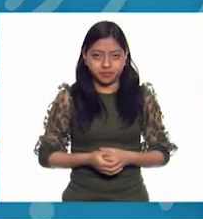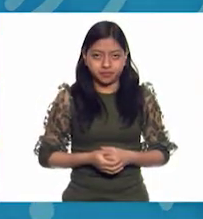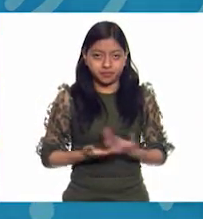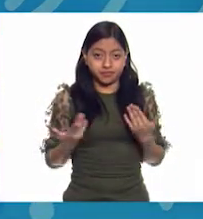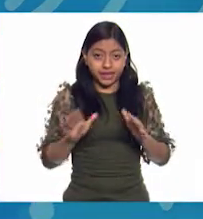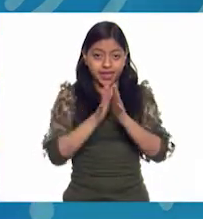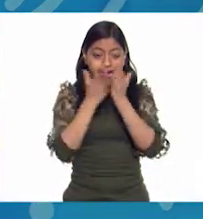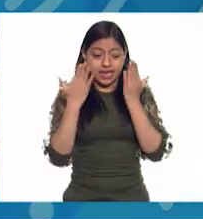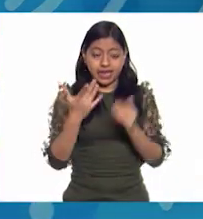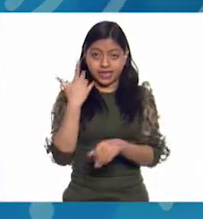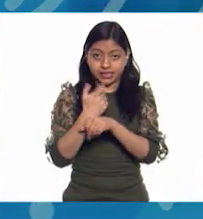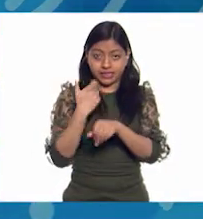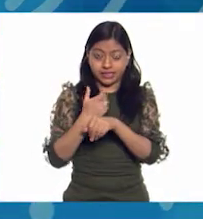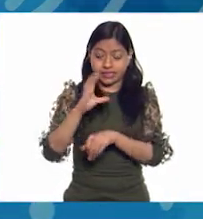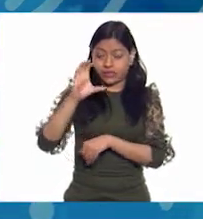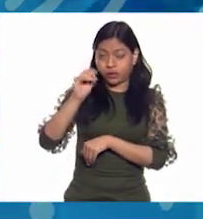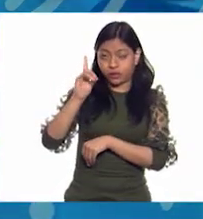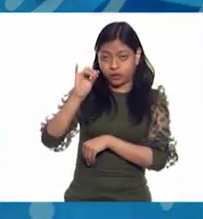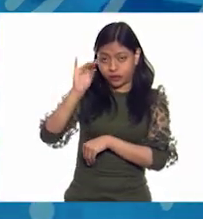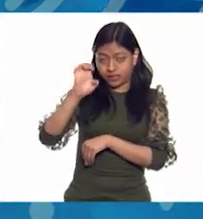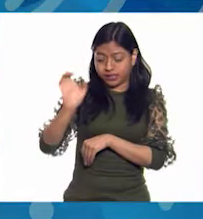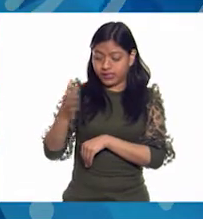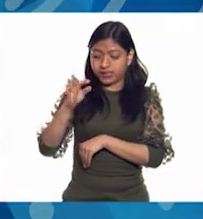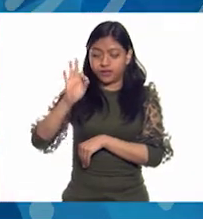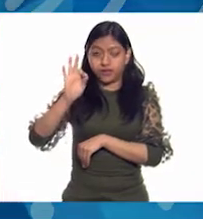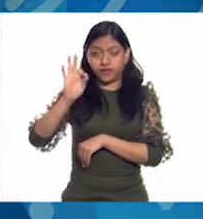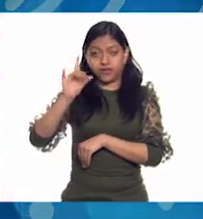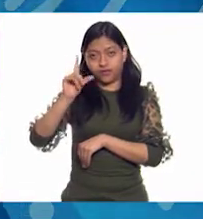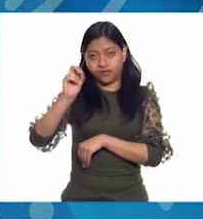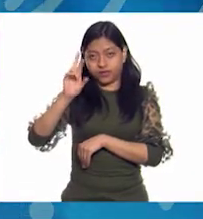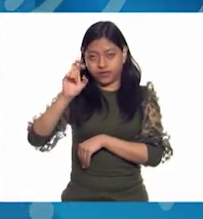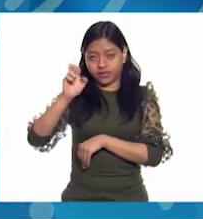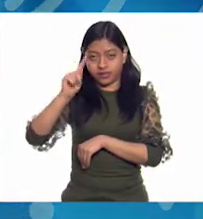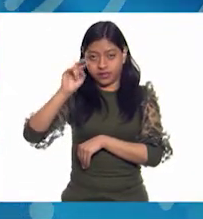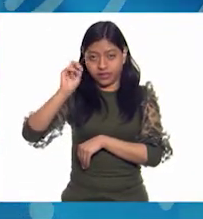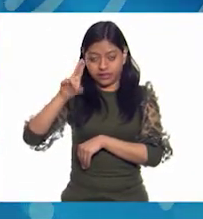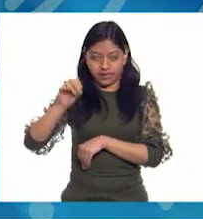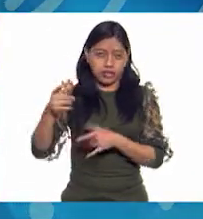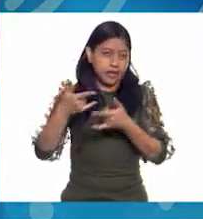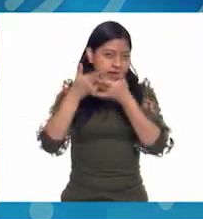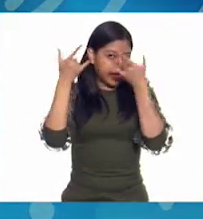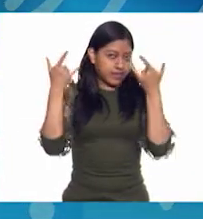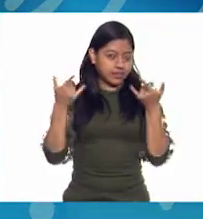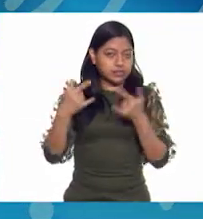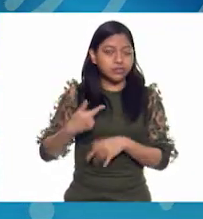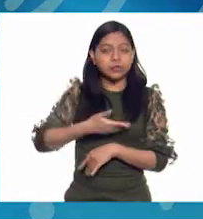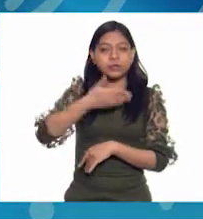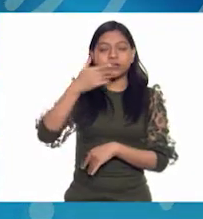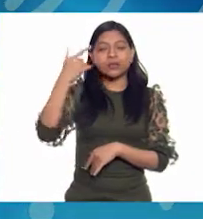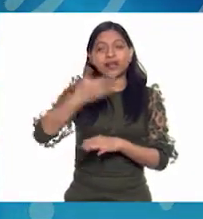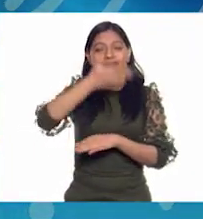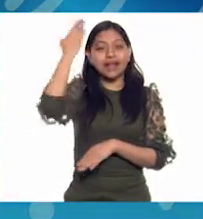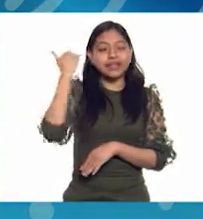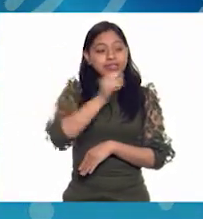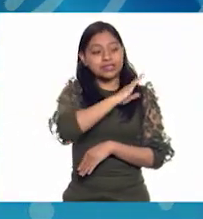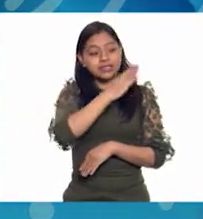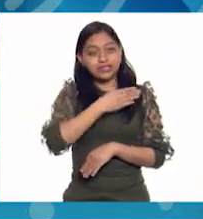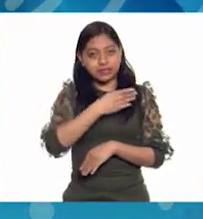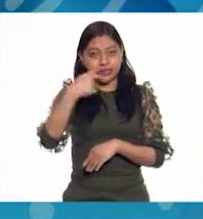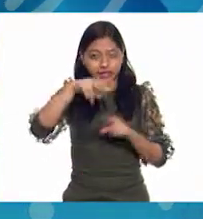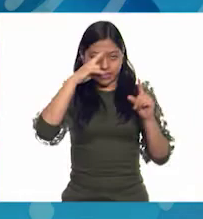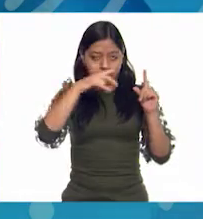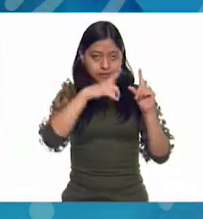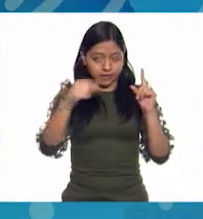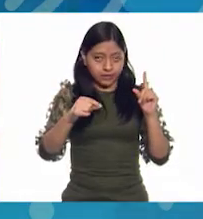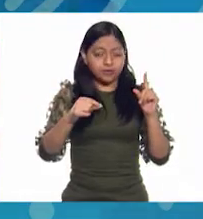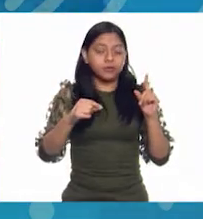El libro séptimo del Códice Florentino, de Bernardino de Sahagún, en Historia General de las Cosas de Nueva España, narra el terror de